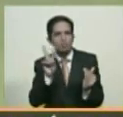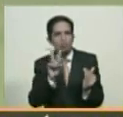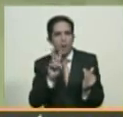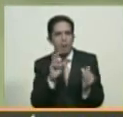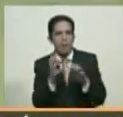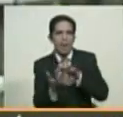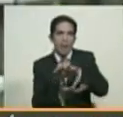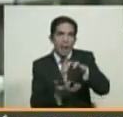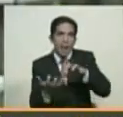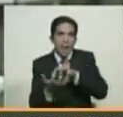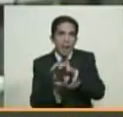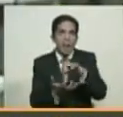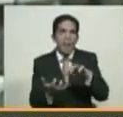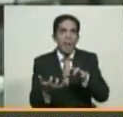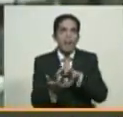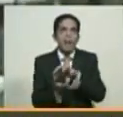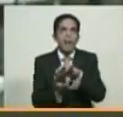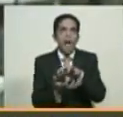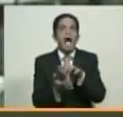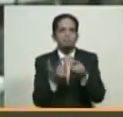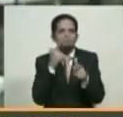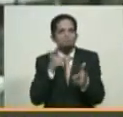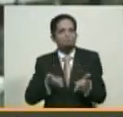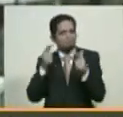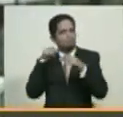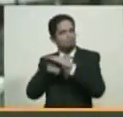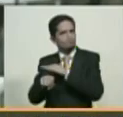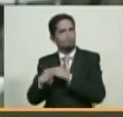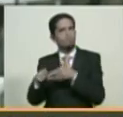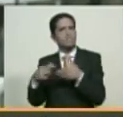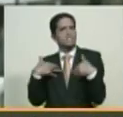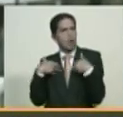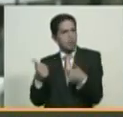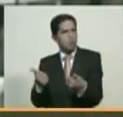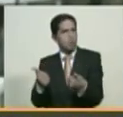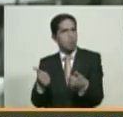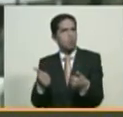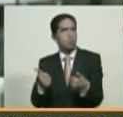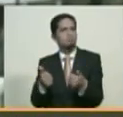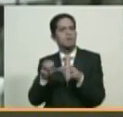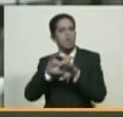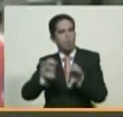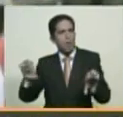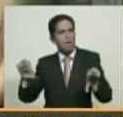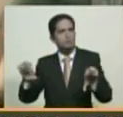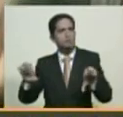conflicto, tenía acceso a salud, acceso a educación,